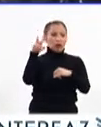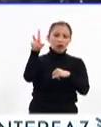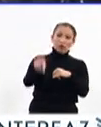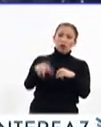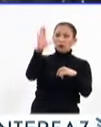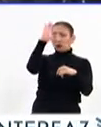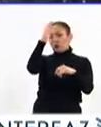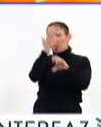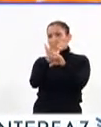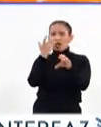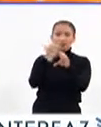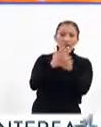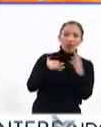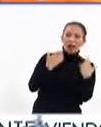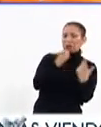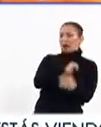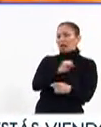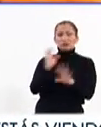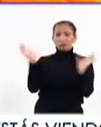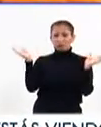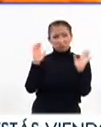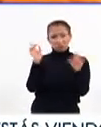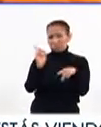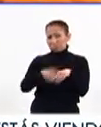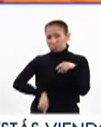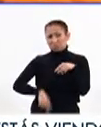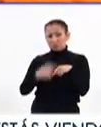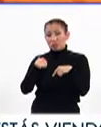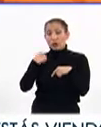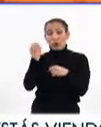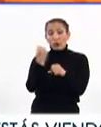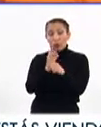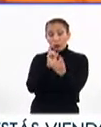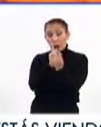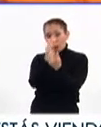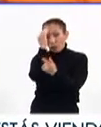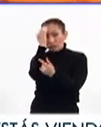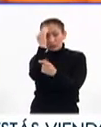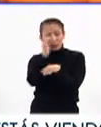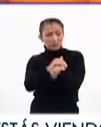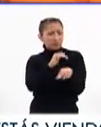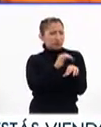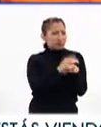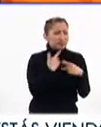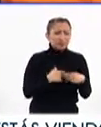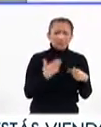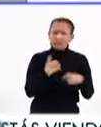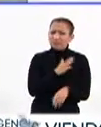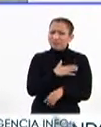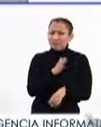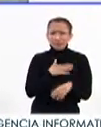de una cultura como es la americana, ¿no? Entonces, tuve la oportunidad de conocer grandes amigos, grandes